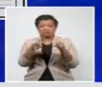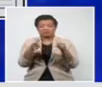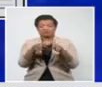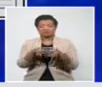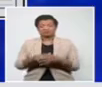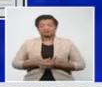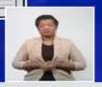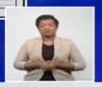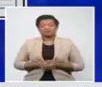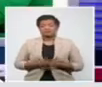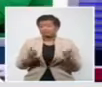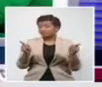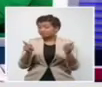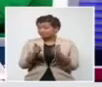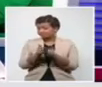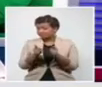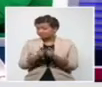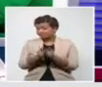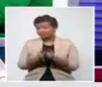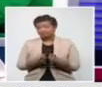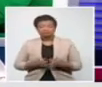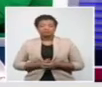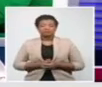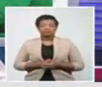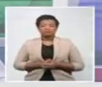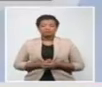En resumen, de los